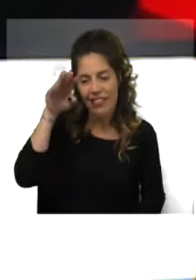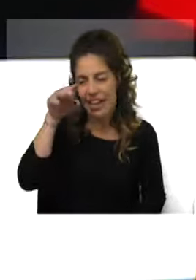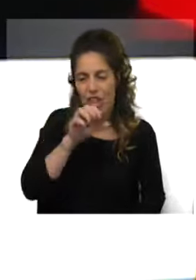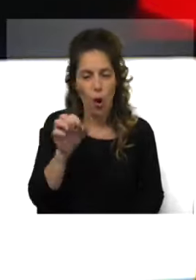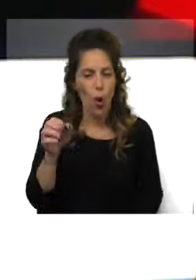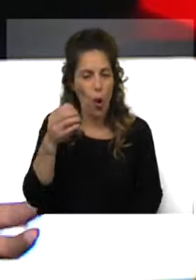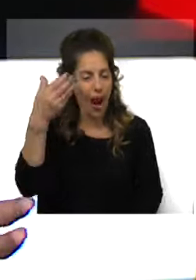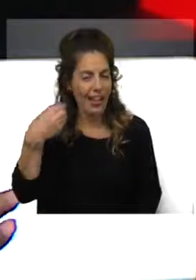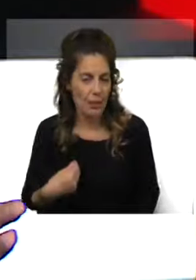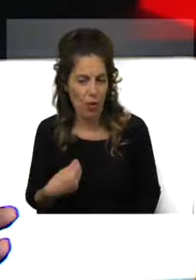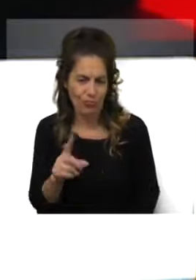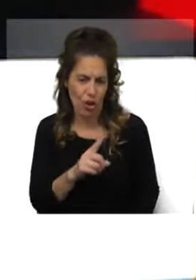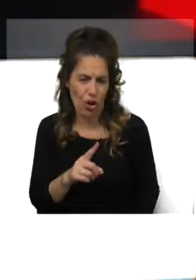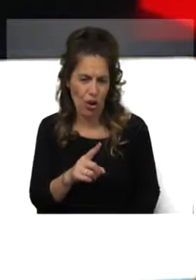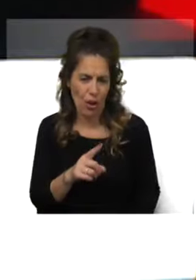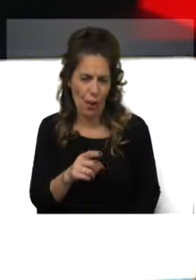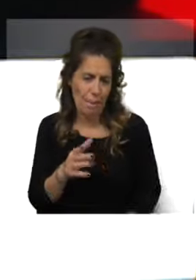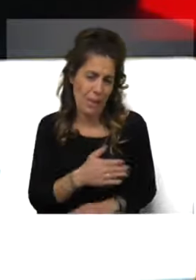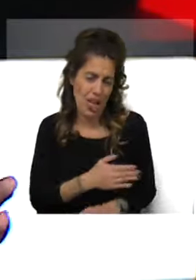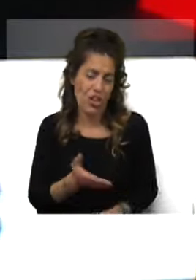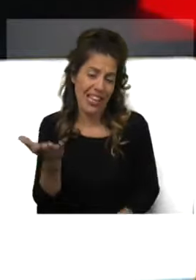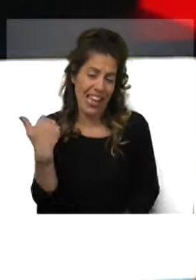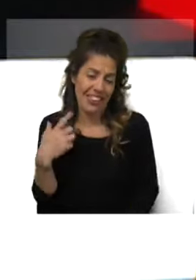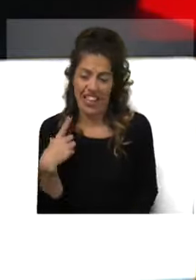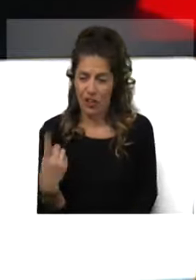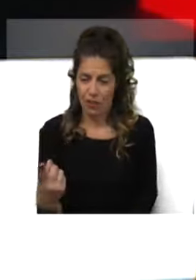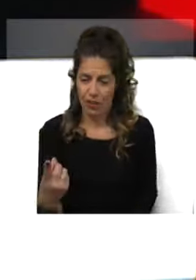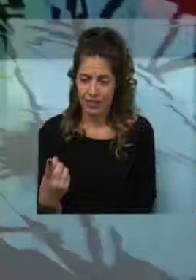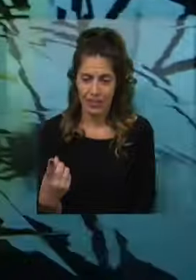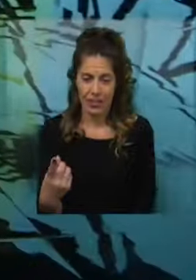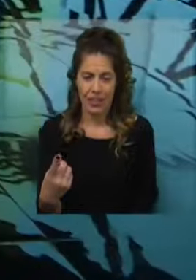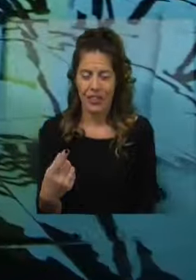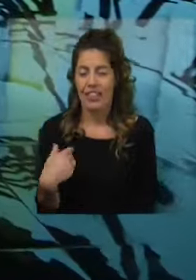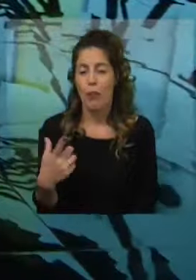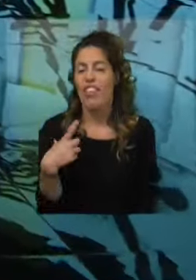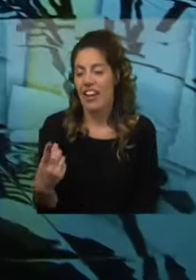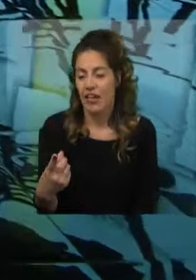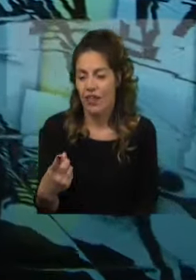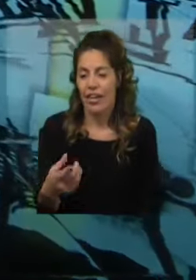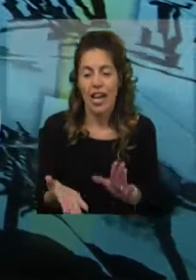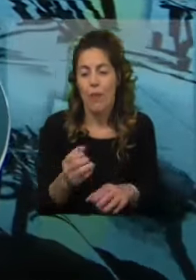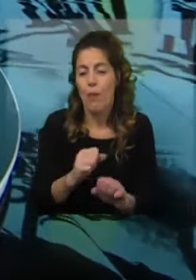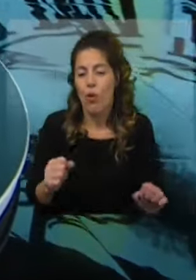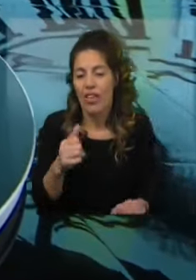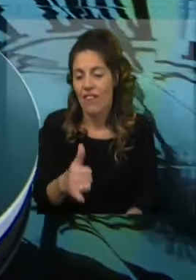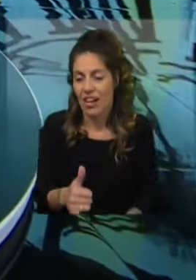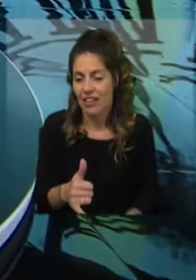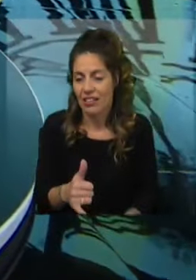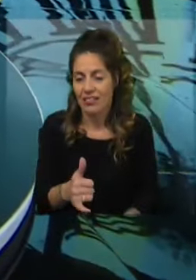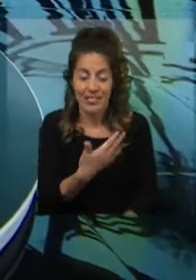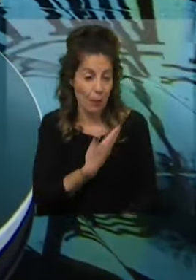mucho menos después de haber sido comante jefe no es decir después de haber sido comante jefe qué más puede haber ser presidente Entonces es